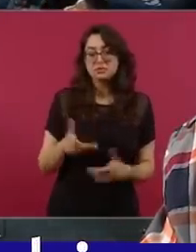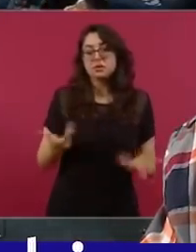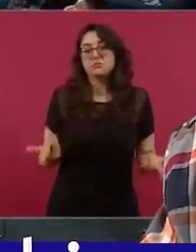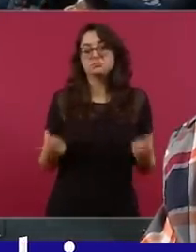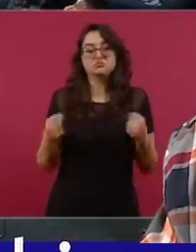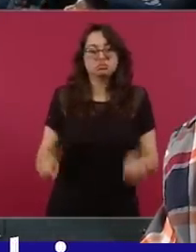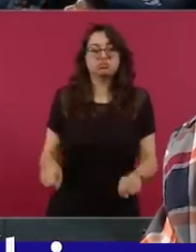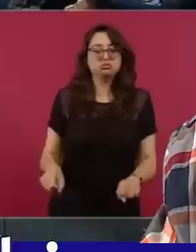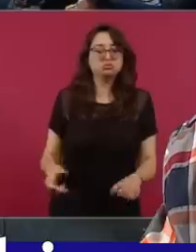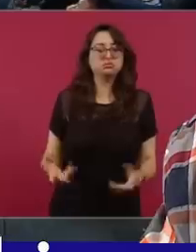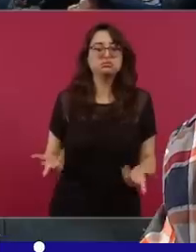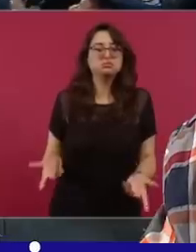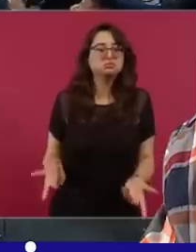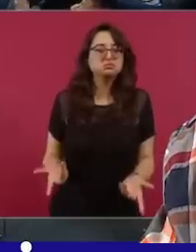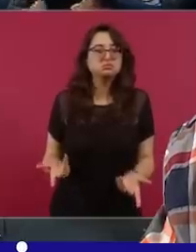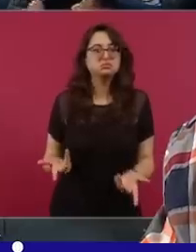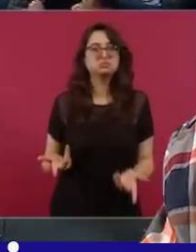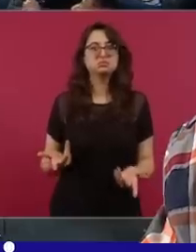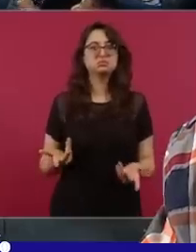pues va a ser